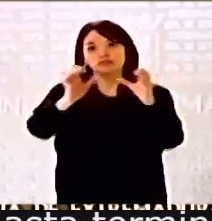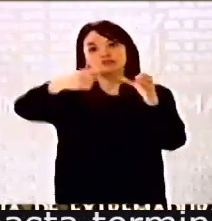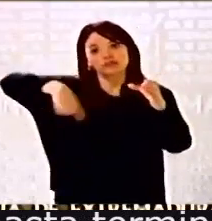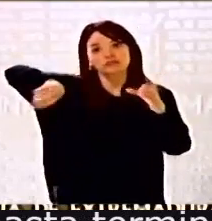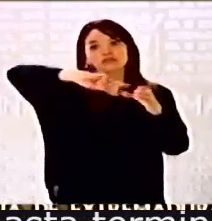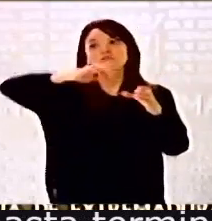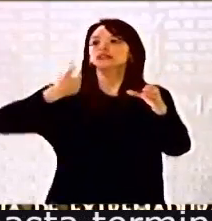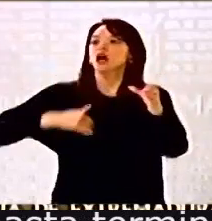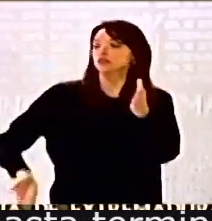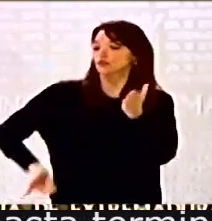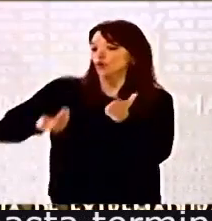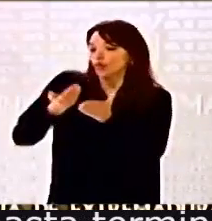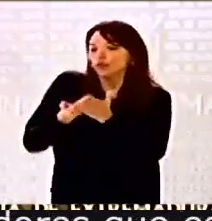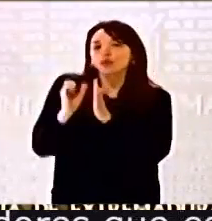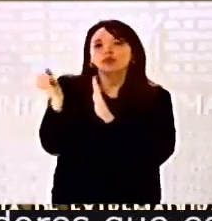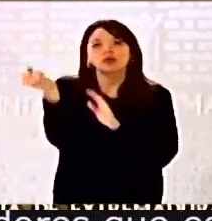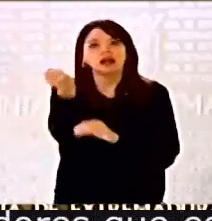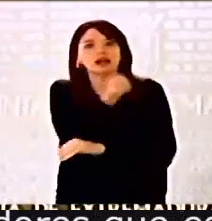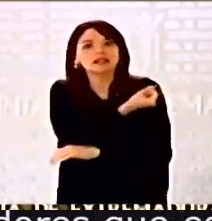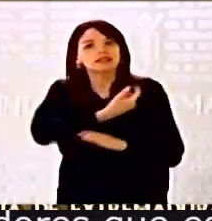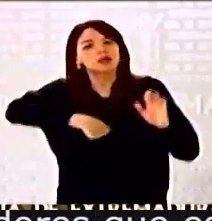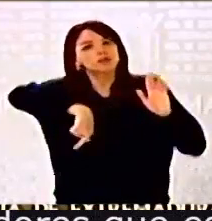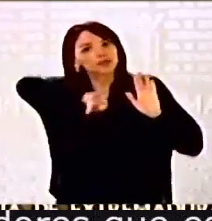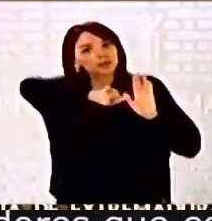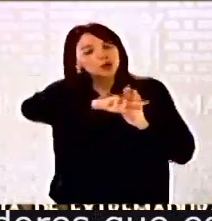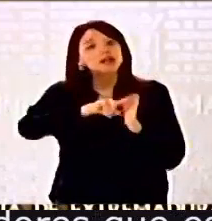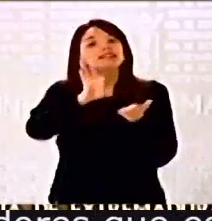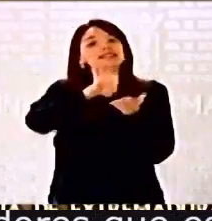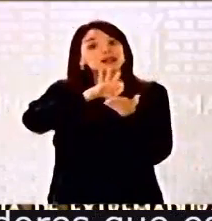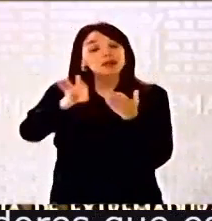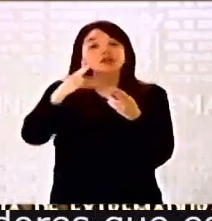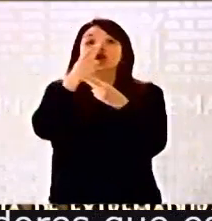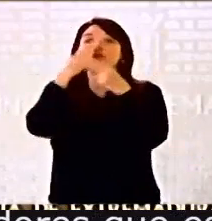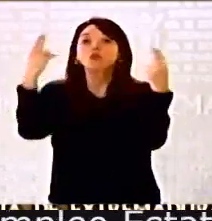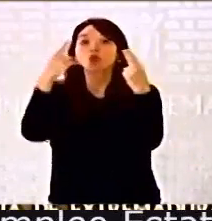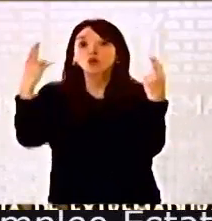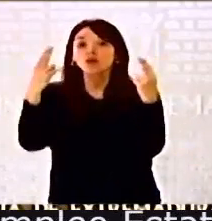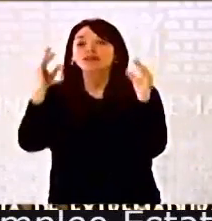con la solicitud registrada en el Servicio Estatal Público de Empleo es de